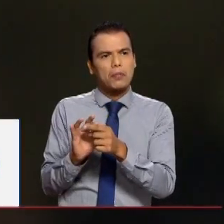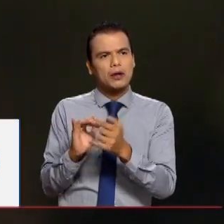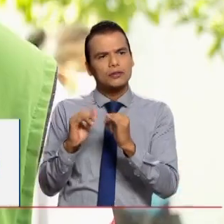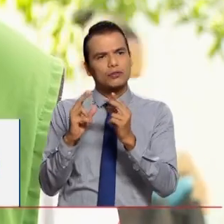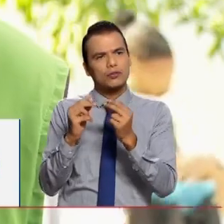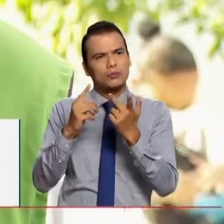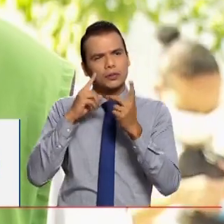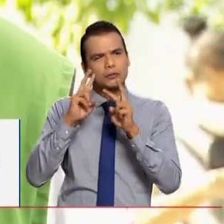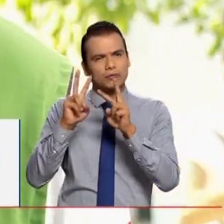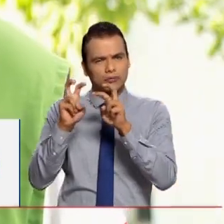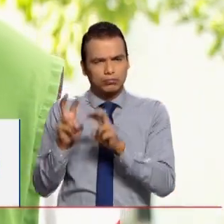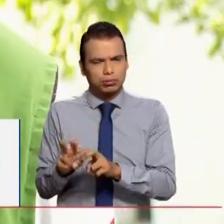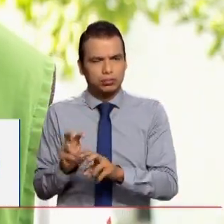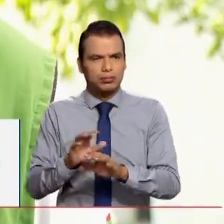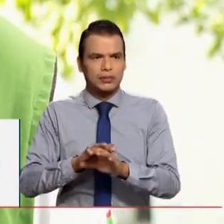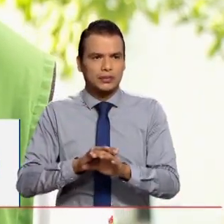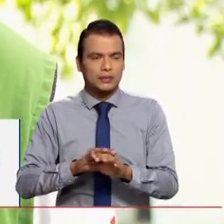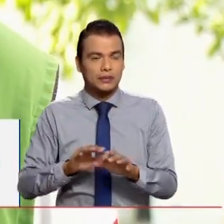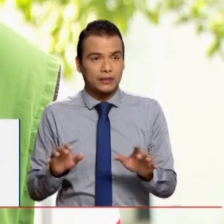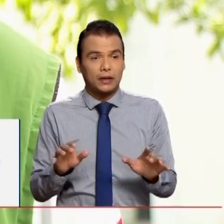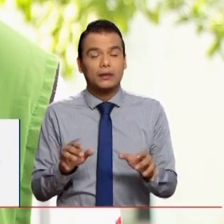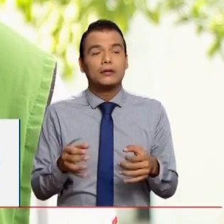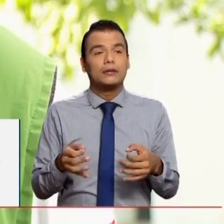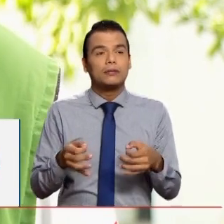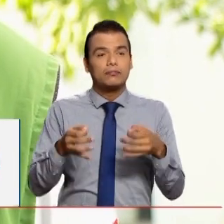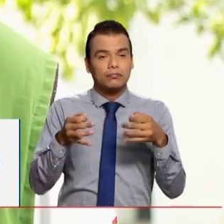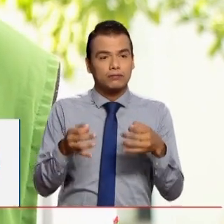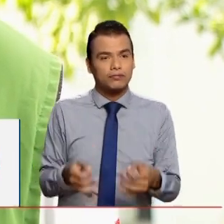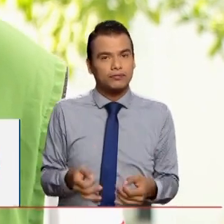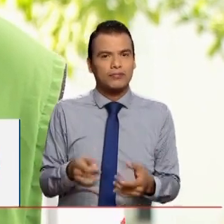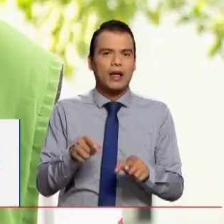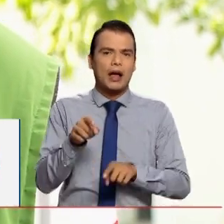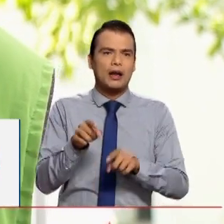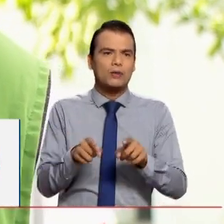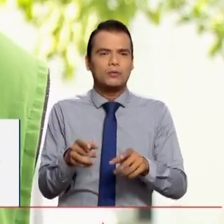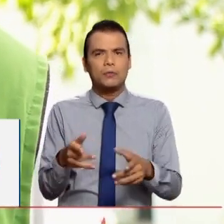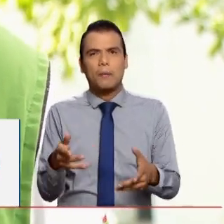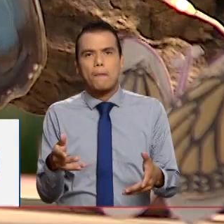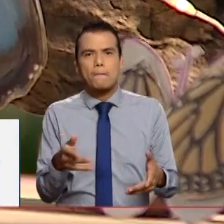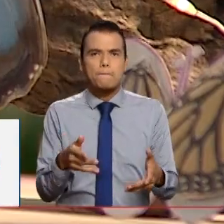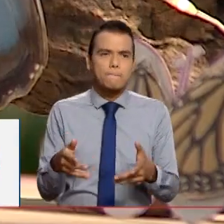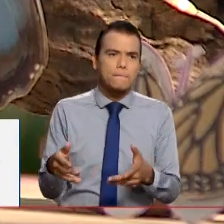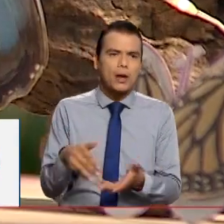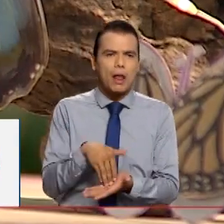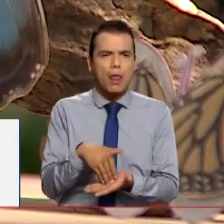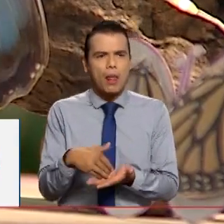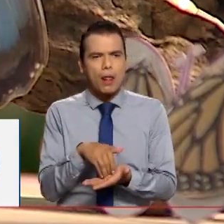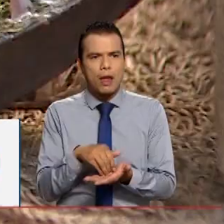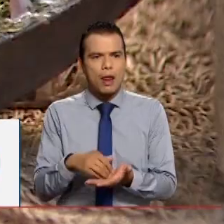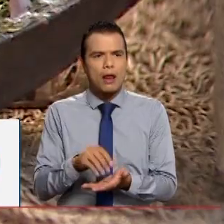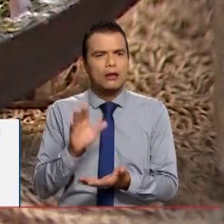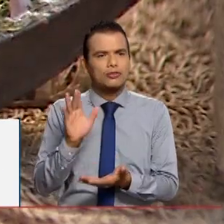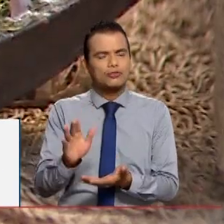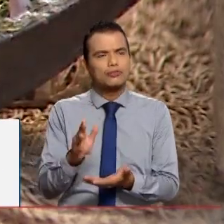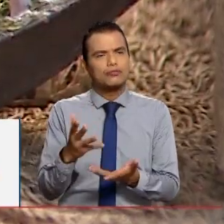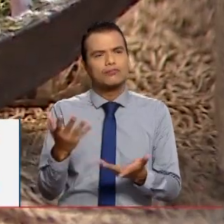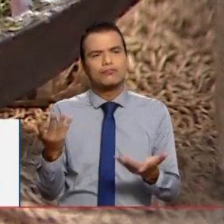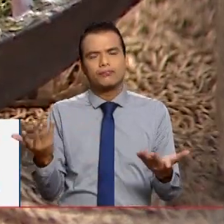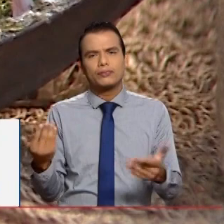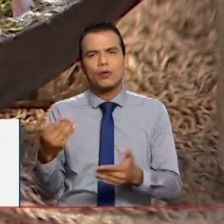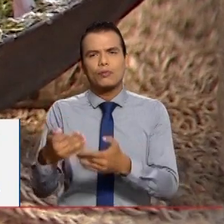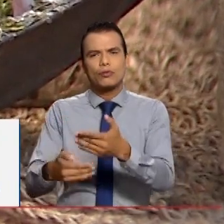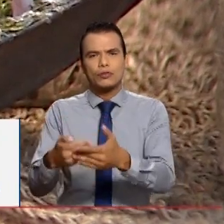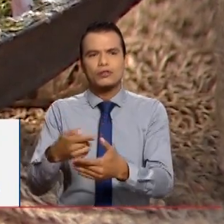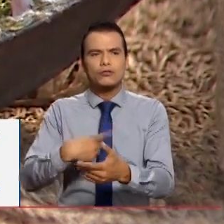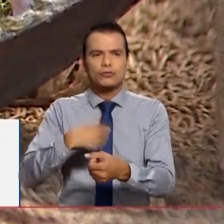a veces muy crudas entran en el programa y empiezan a fortalecerse se espera de ellas tener un tema de consumo responsable